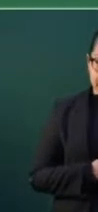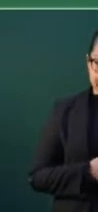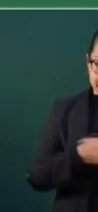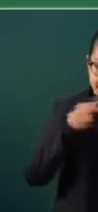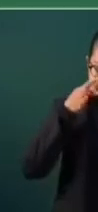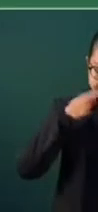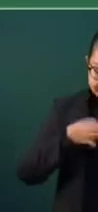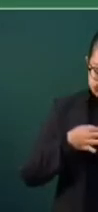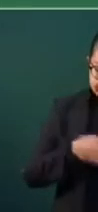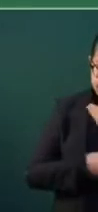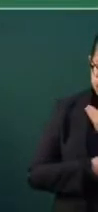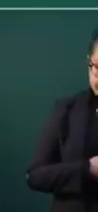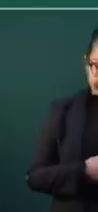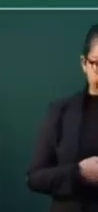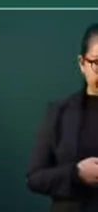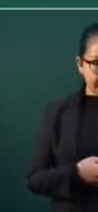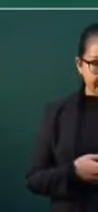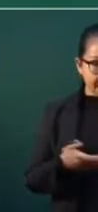debe